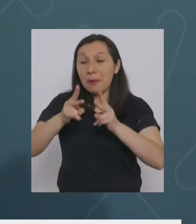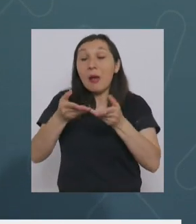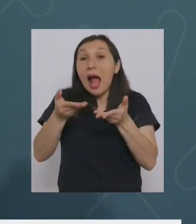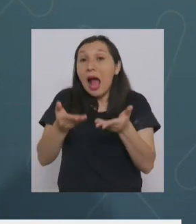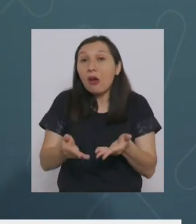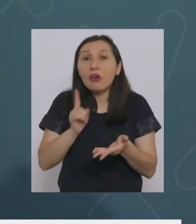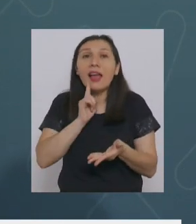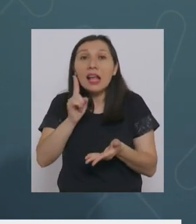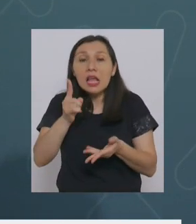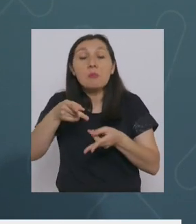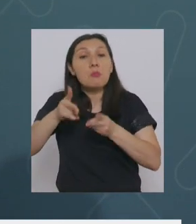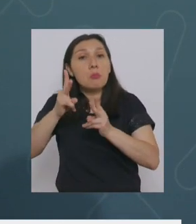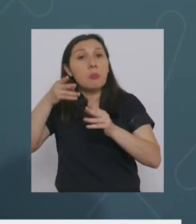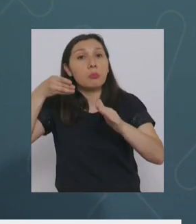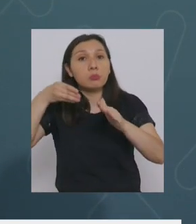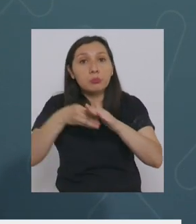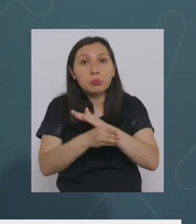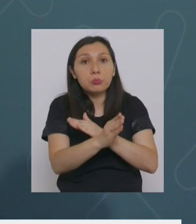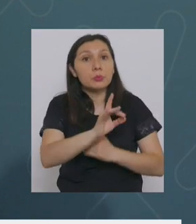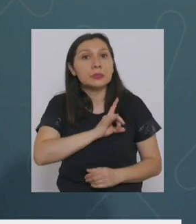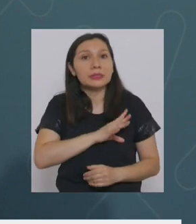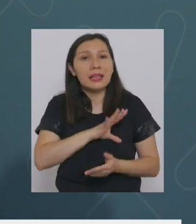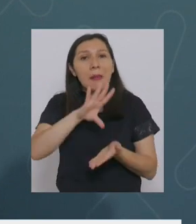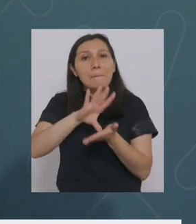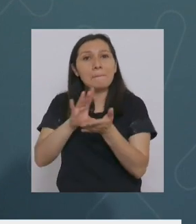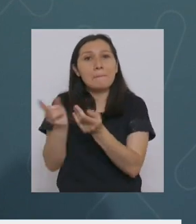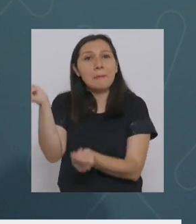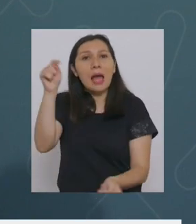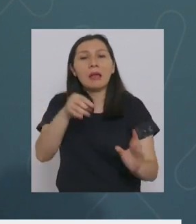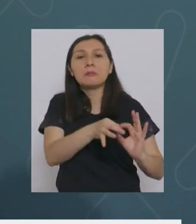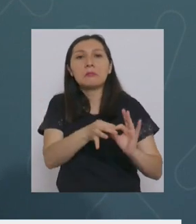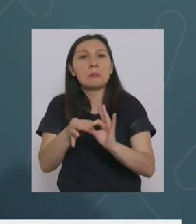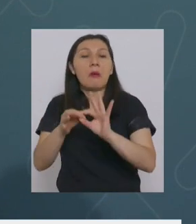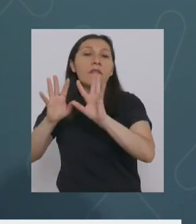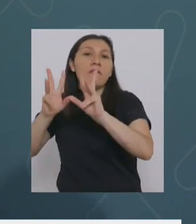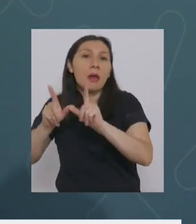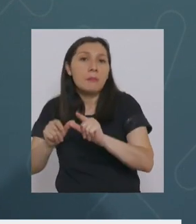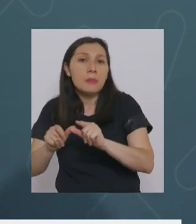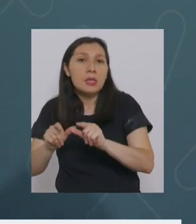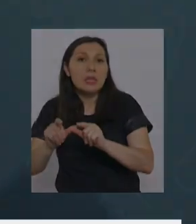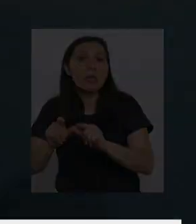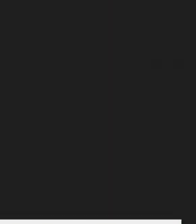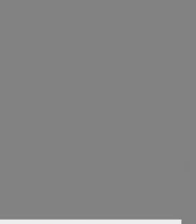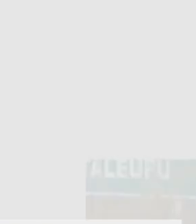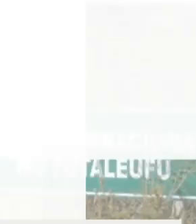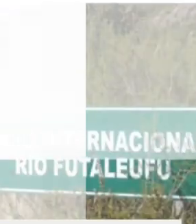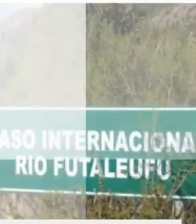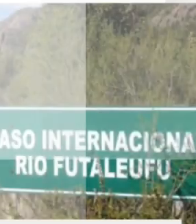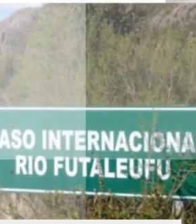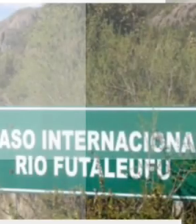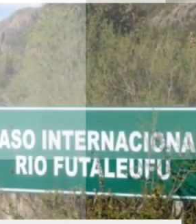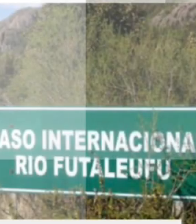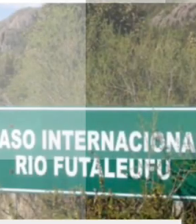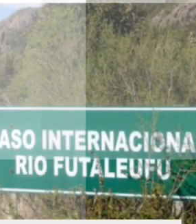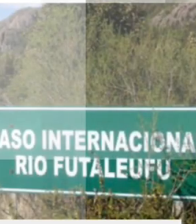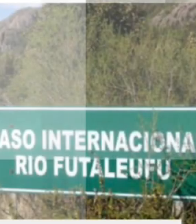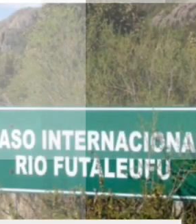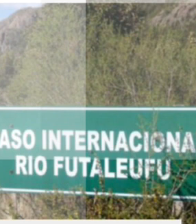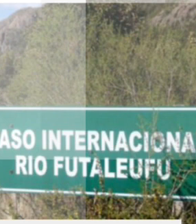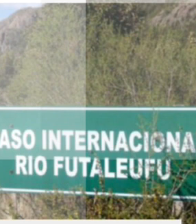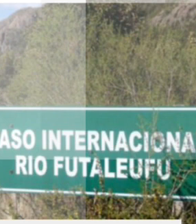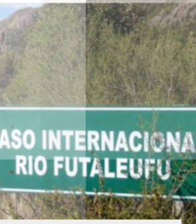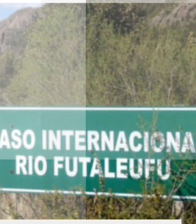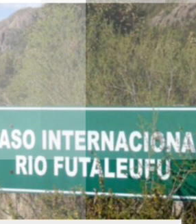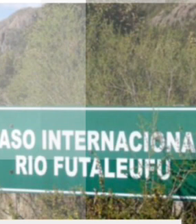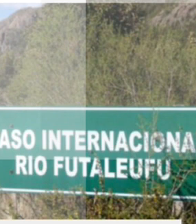se va a permitir también la entrada de extranjeros por razones familiares o de turismo. En particular será este miércoles 22